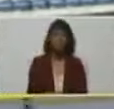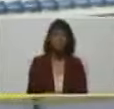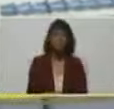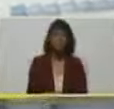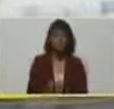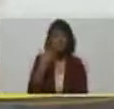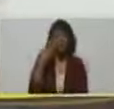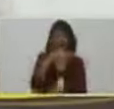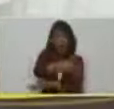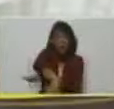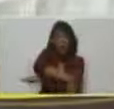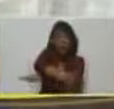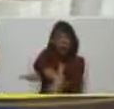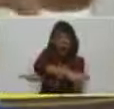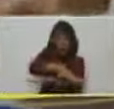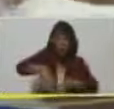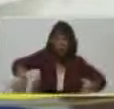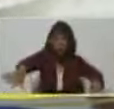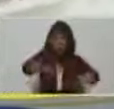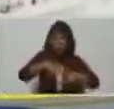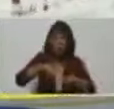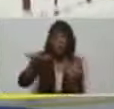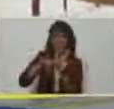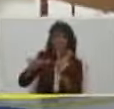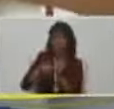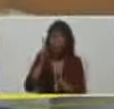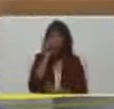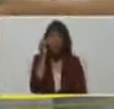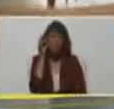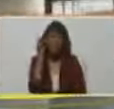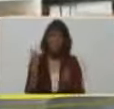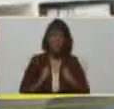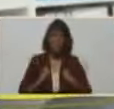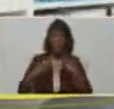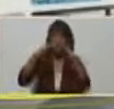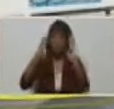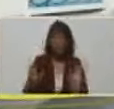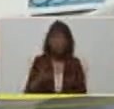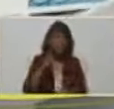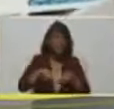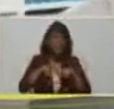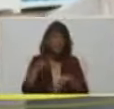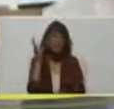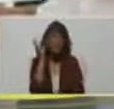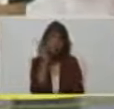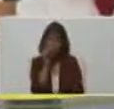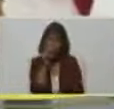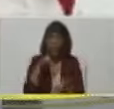Allá abajo había vecinos, vecinas de la zona, niñas, niños,